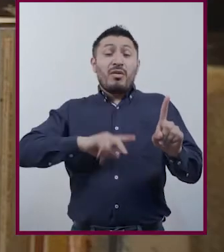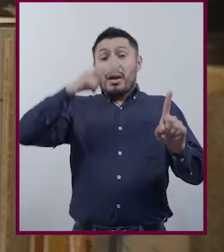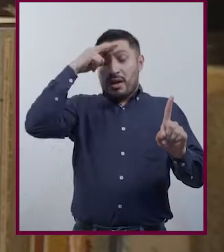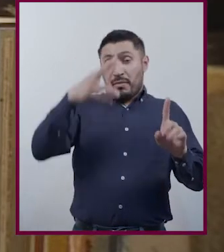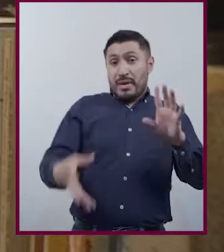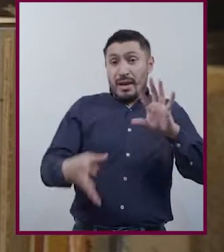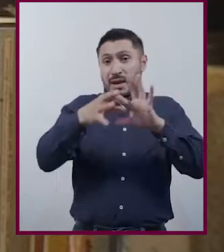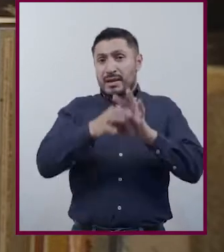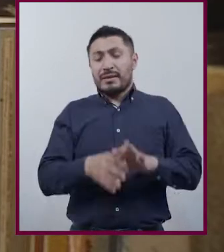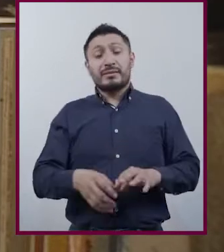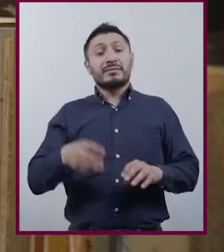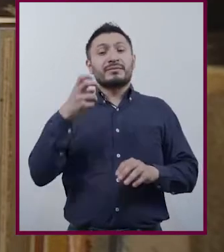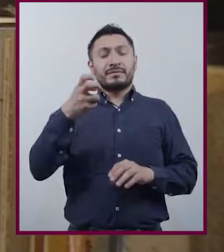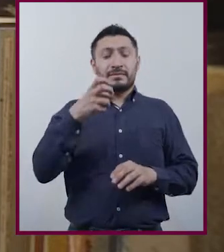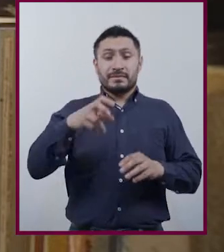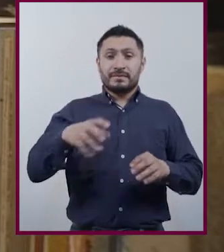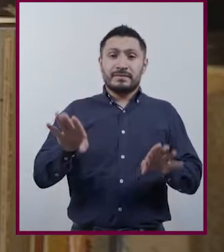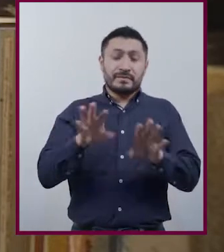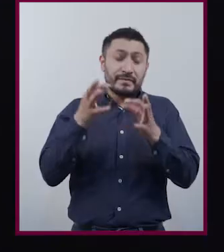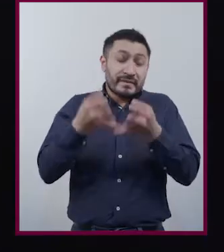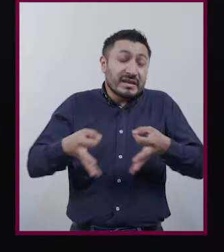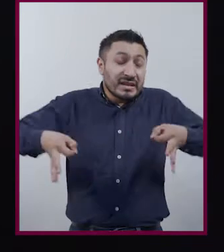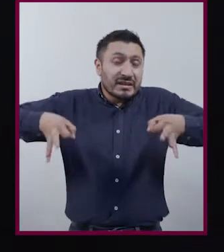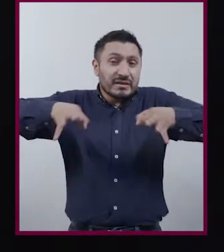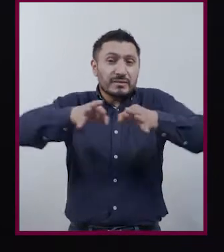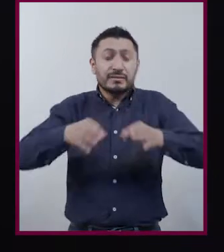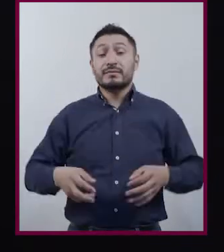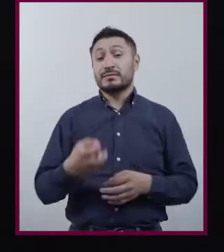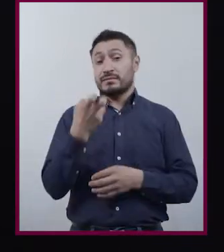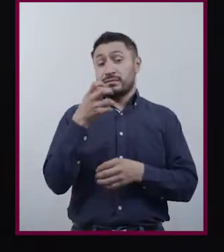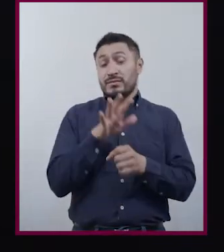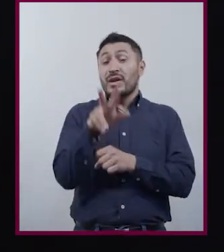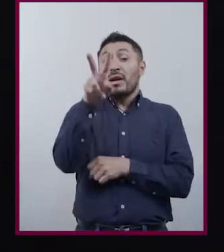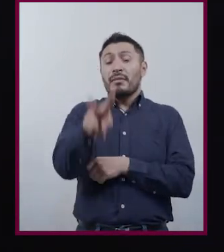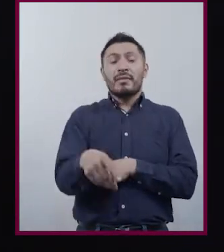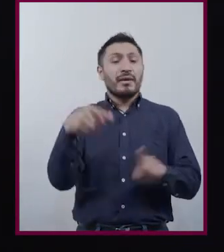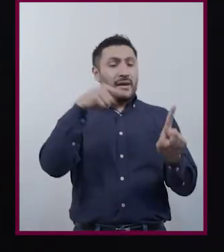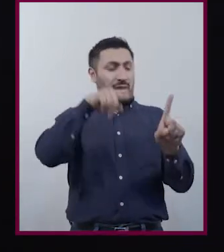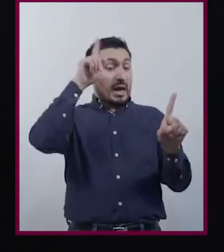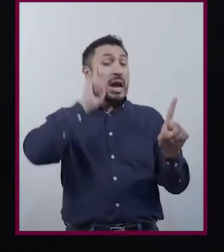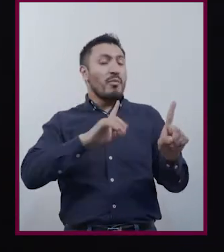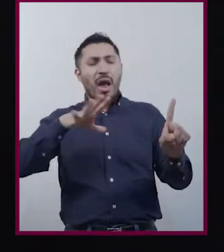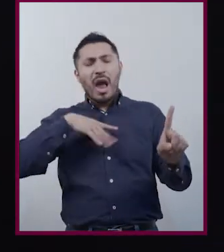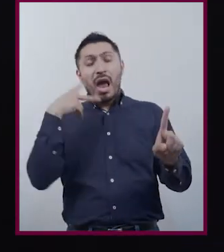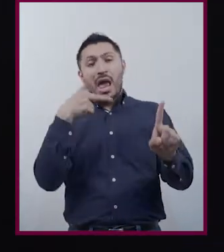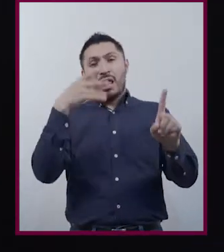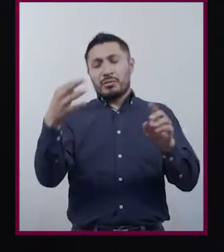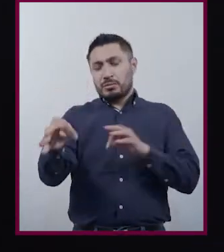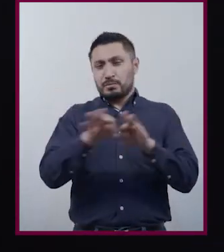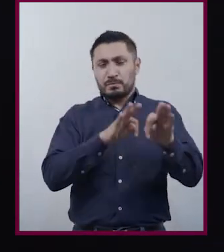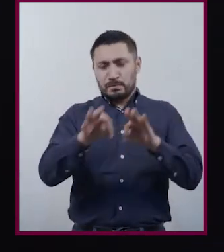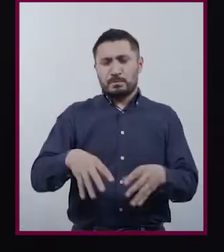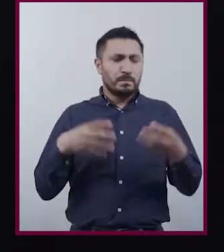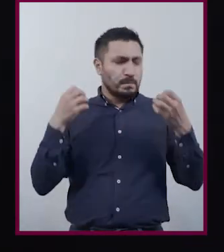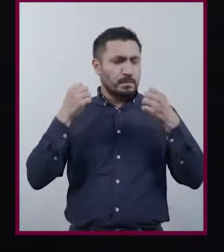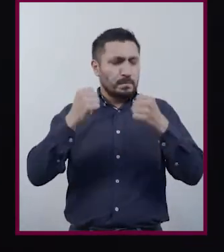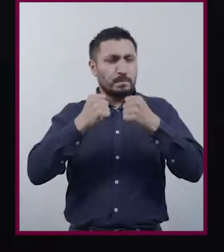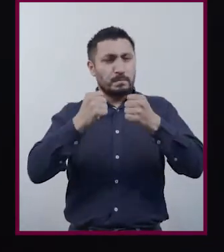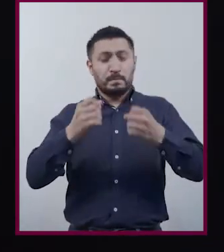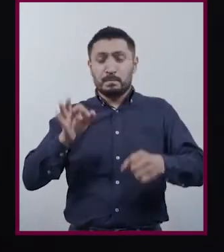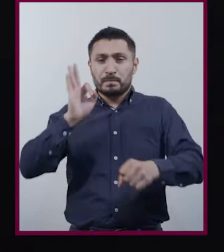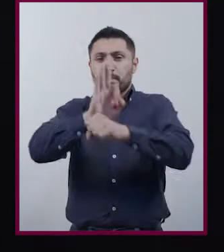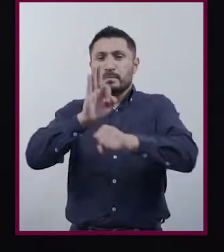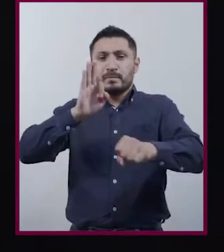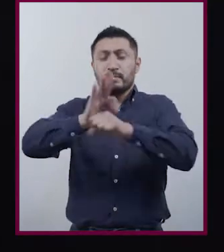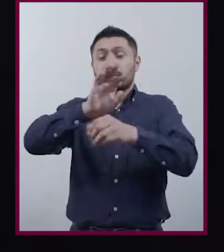hizo de esta conciencia la materia prima de su obra. A decir verdad, Castellanos dedicó una gran parte de su obra y energía hacia la